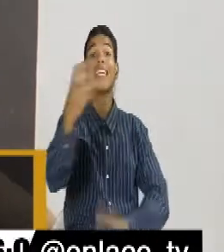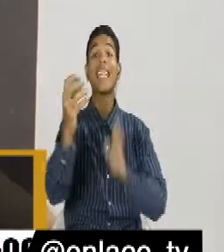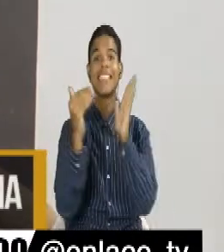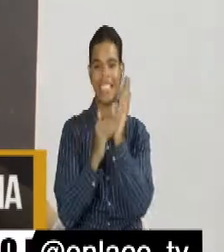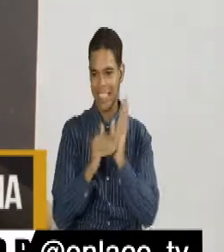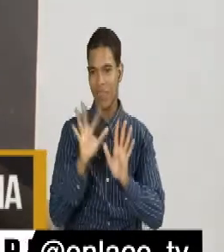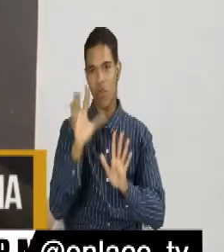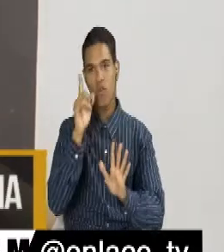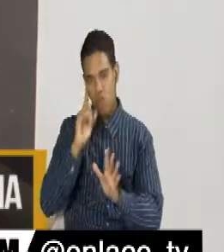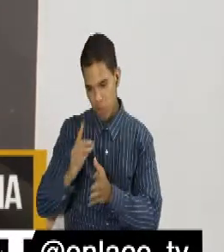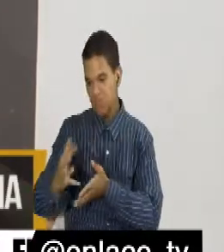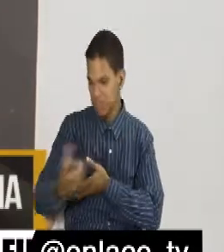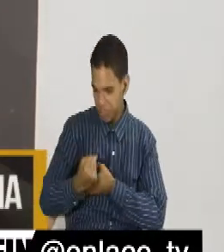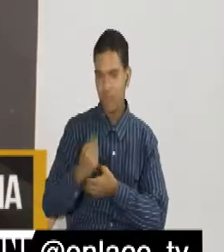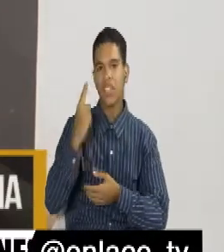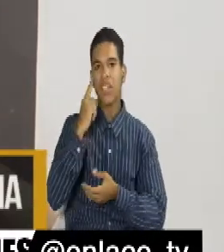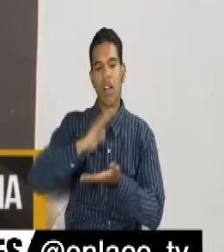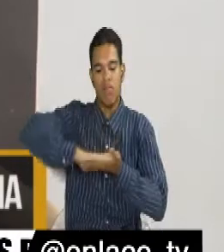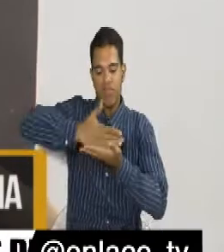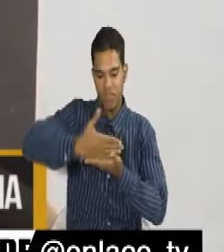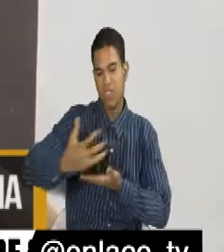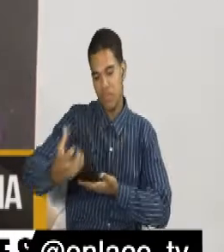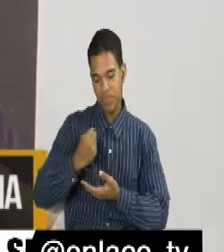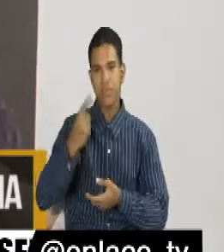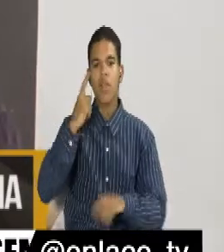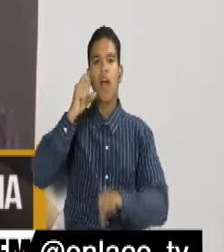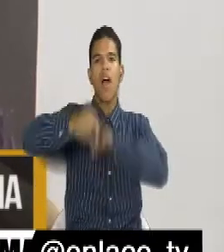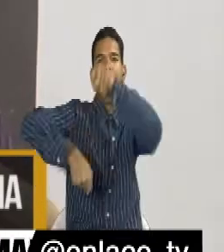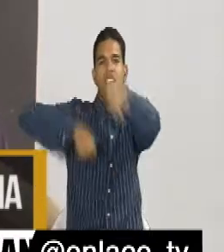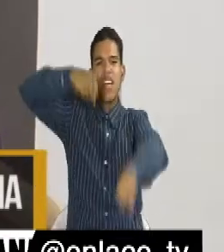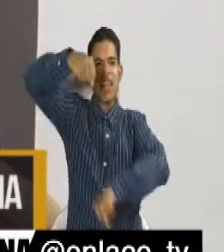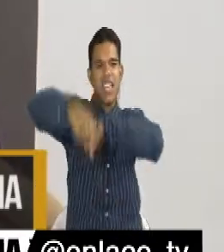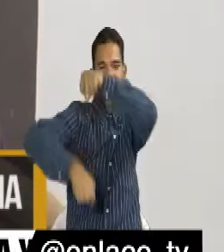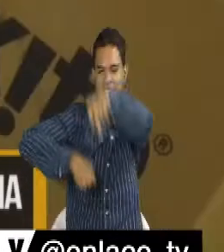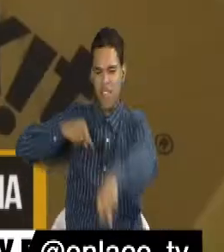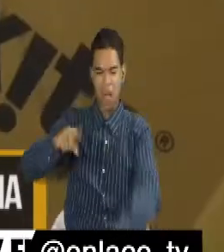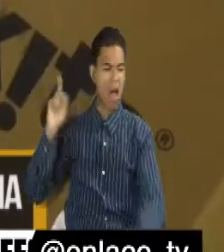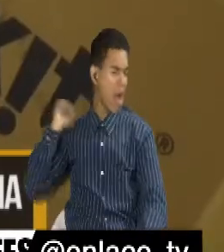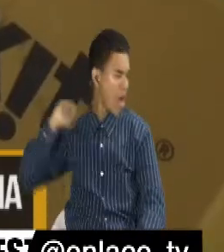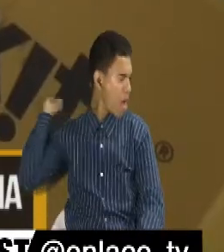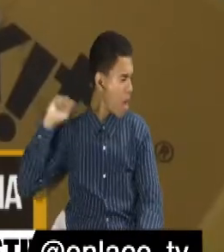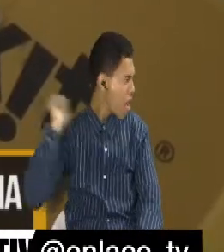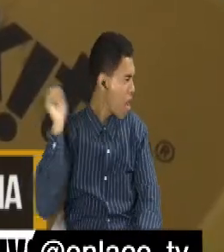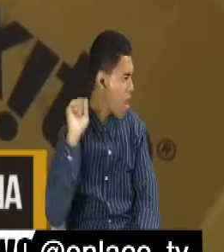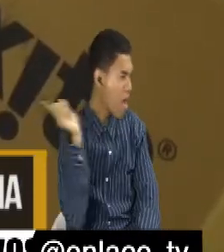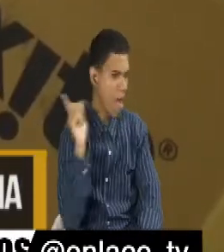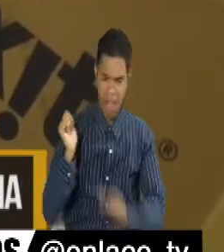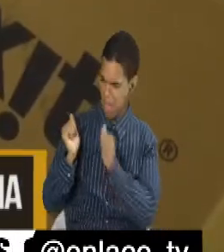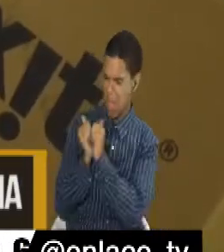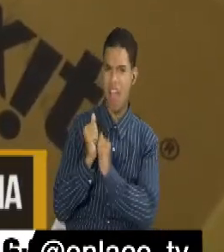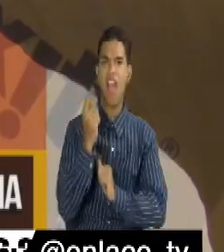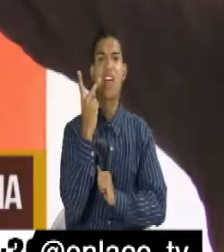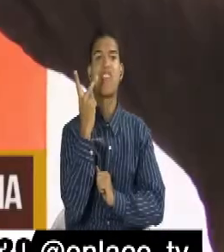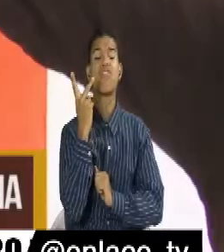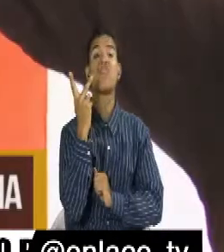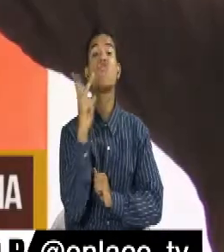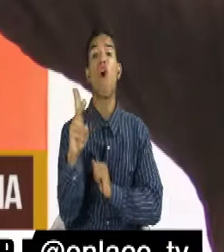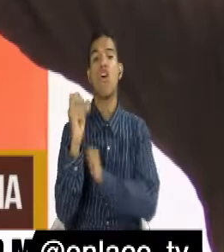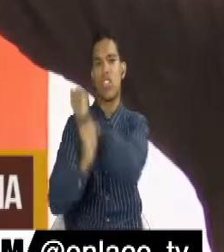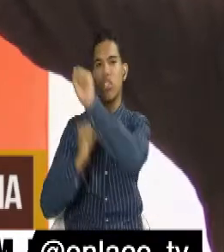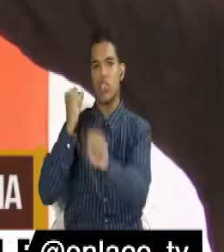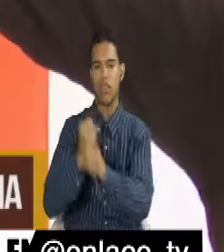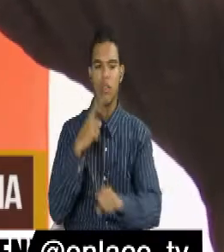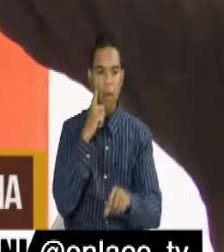último, para coronar, pues una bicicleta que tenía más o menos como 12 años conmigo. Desde zapatos hasta una bicicleta hacen parte del botín